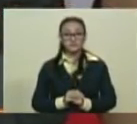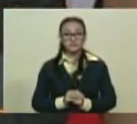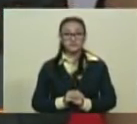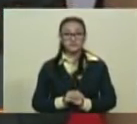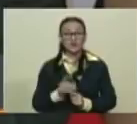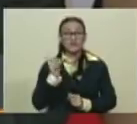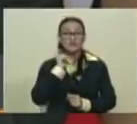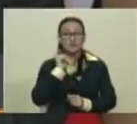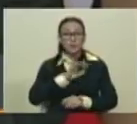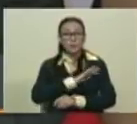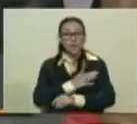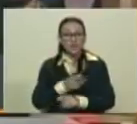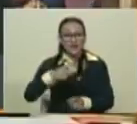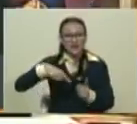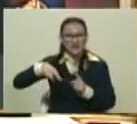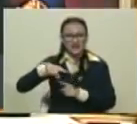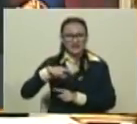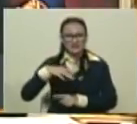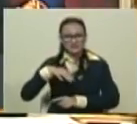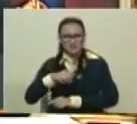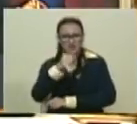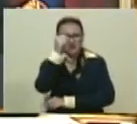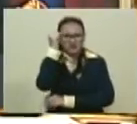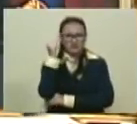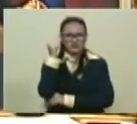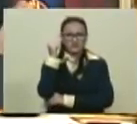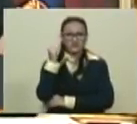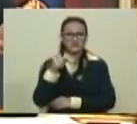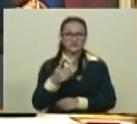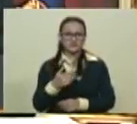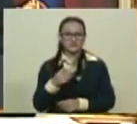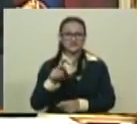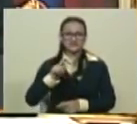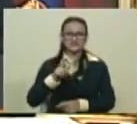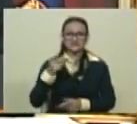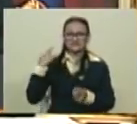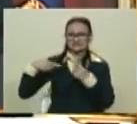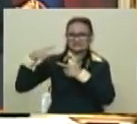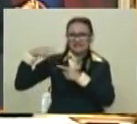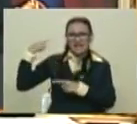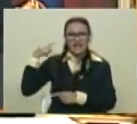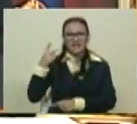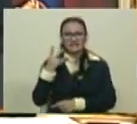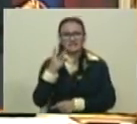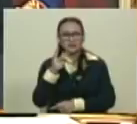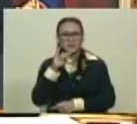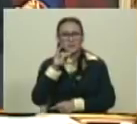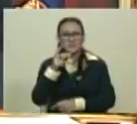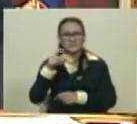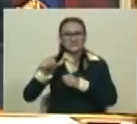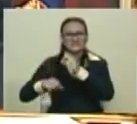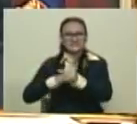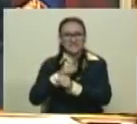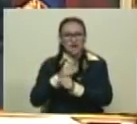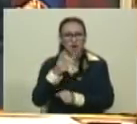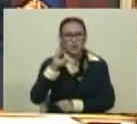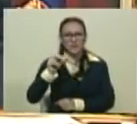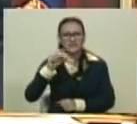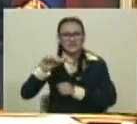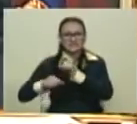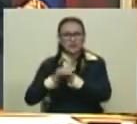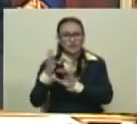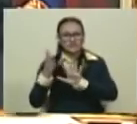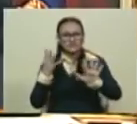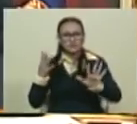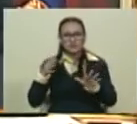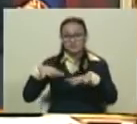los viejos poderes imperiales del siglo XIX, del siglo XX, que siempre vieron a Venezuela como